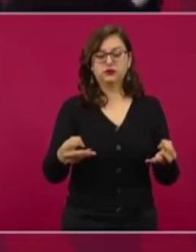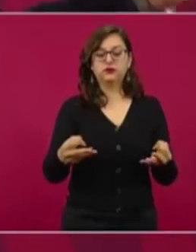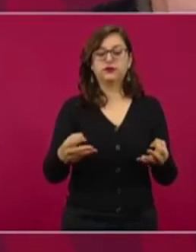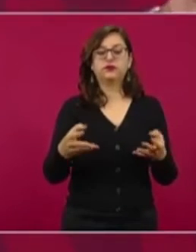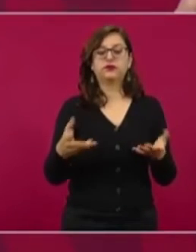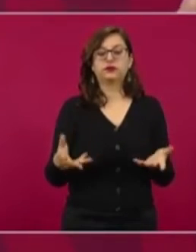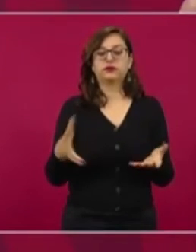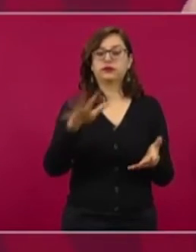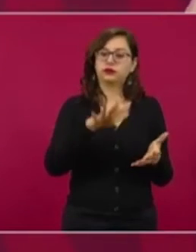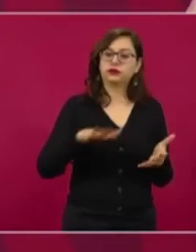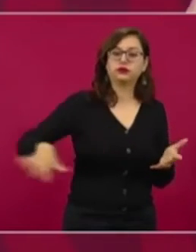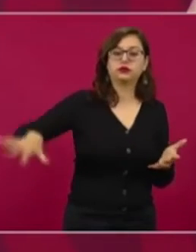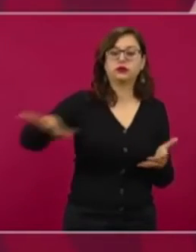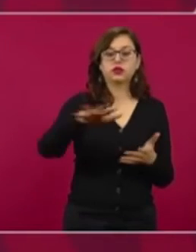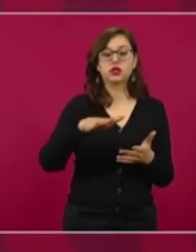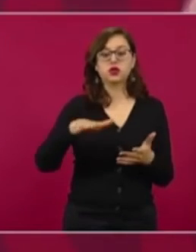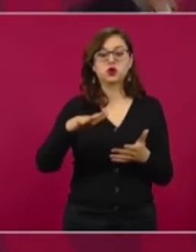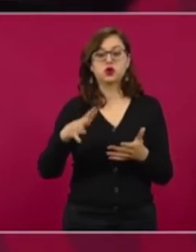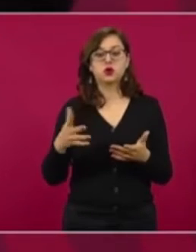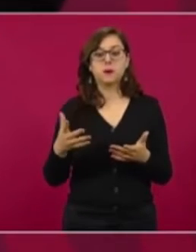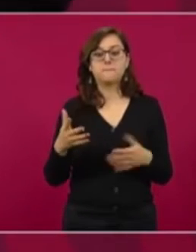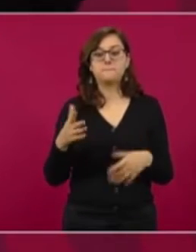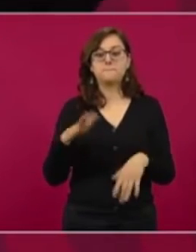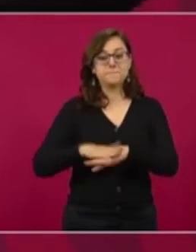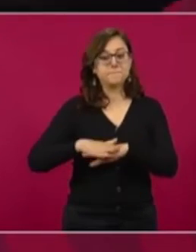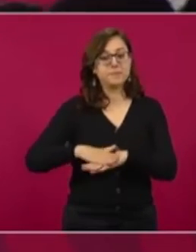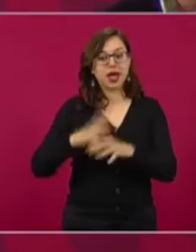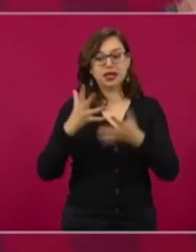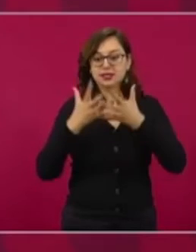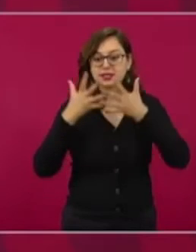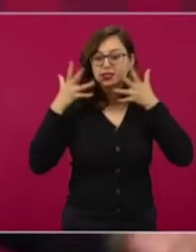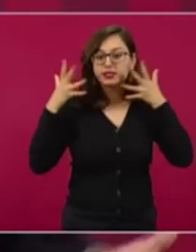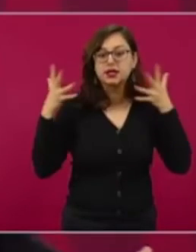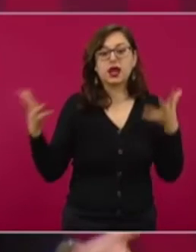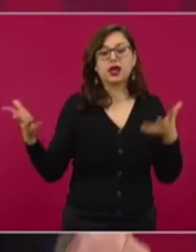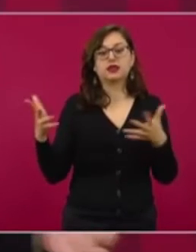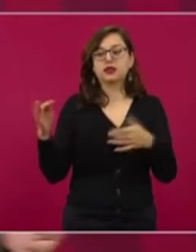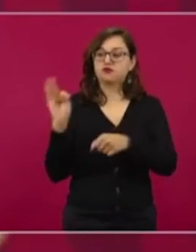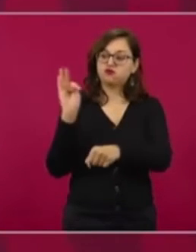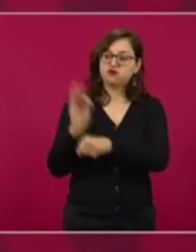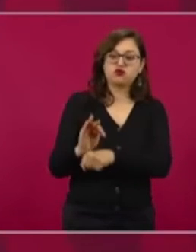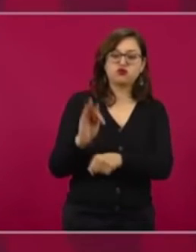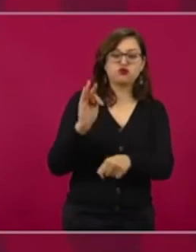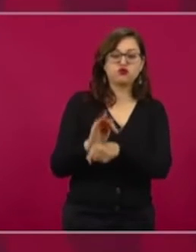y vamos a hacer un parque, una reserva